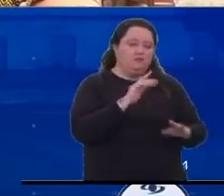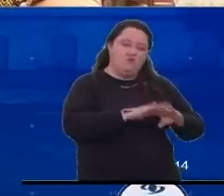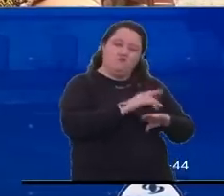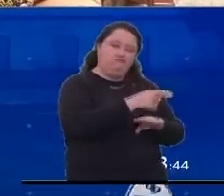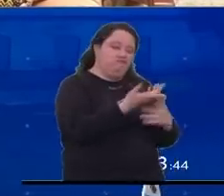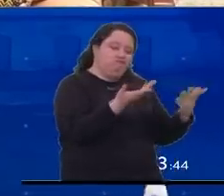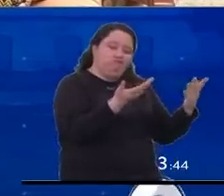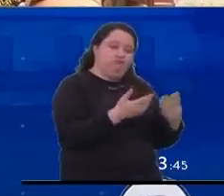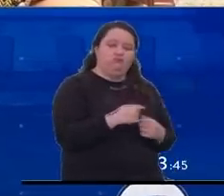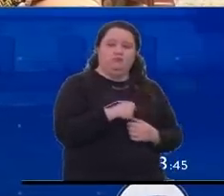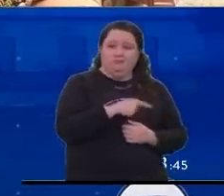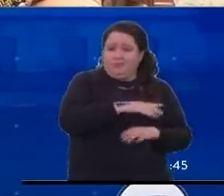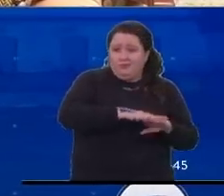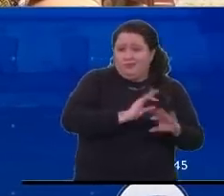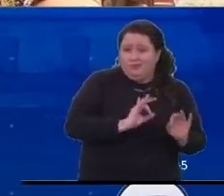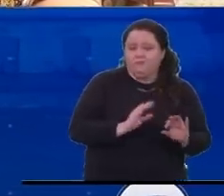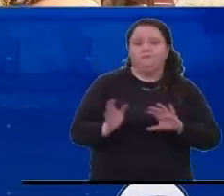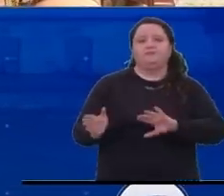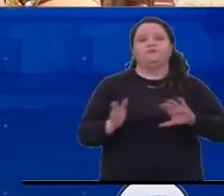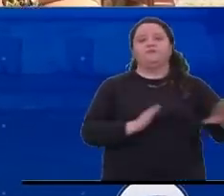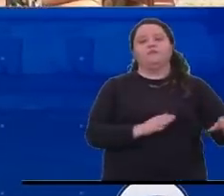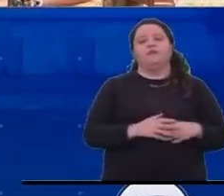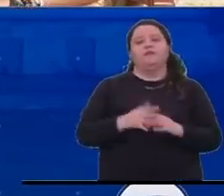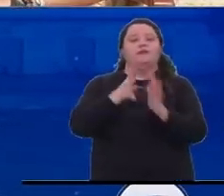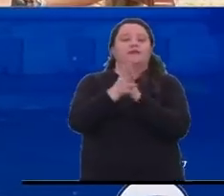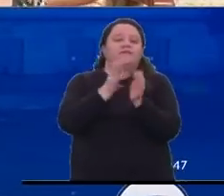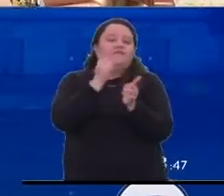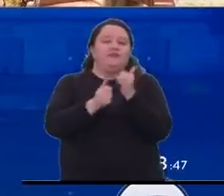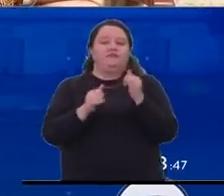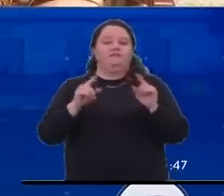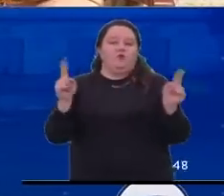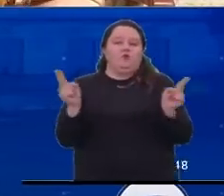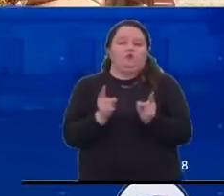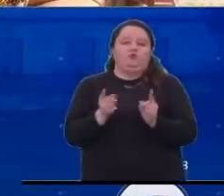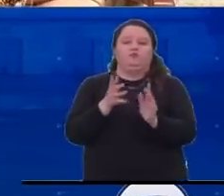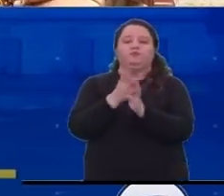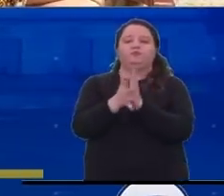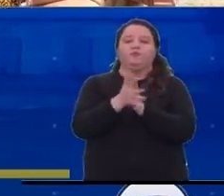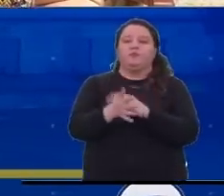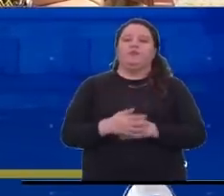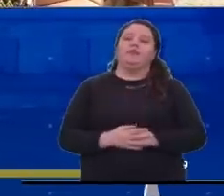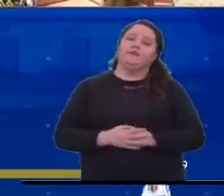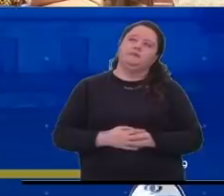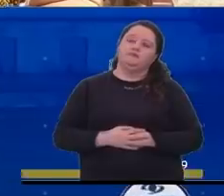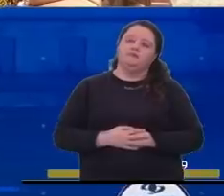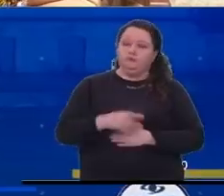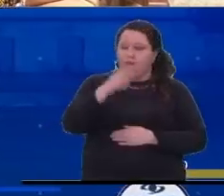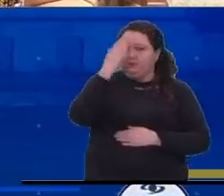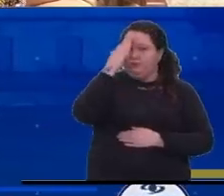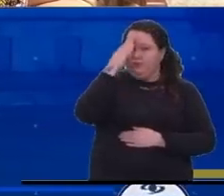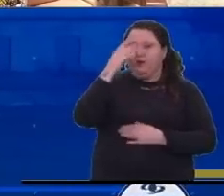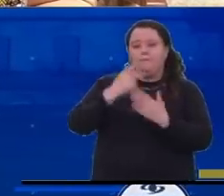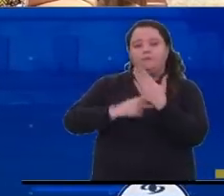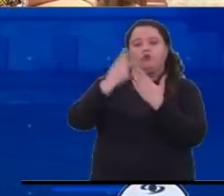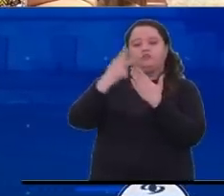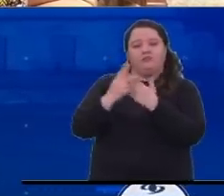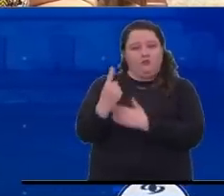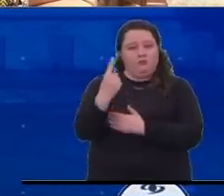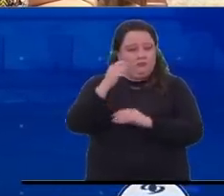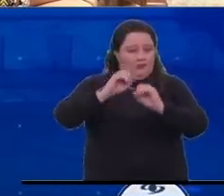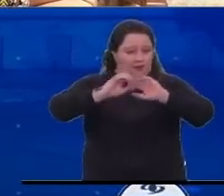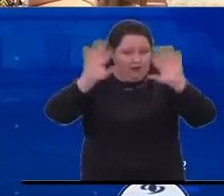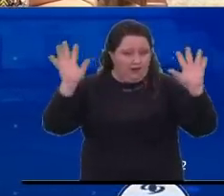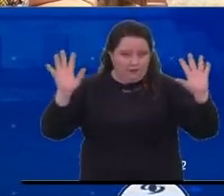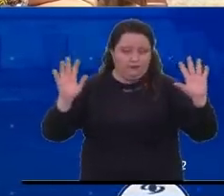Doctora Márquez, para ir también ya terminando y concluyendo, ¿tiene claro el proyecto político? Hay una Colombia que